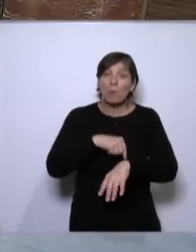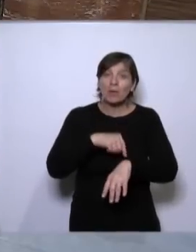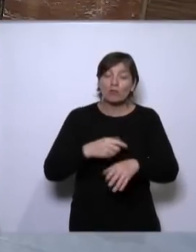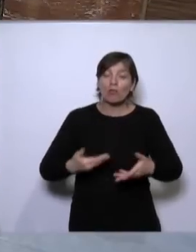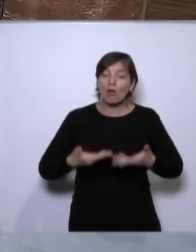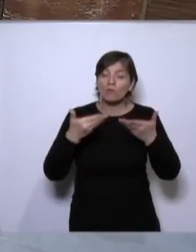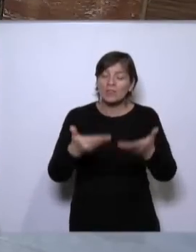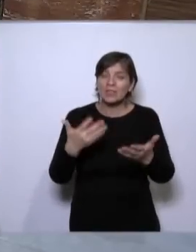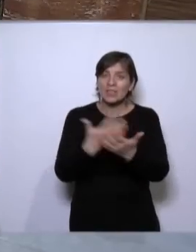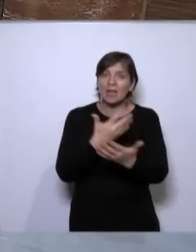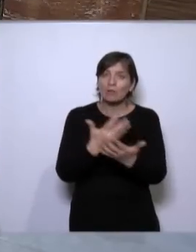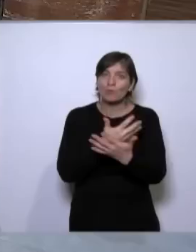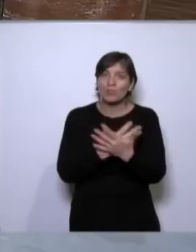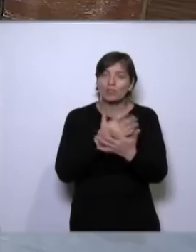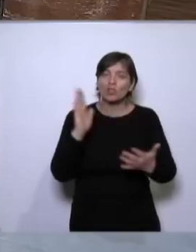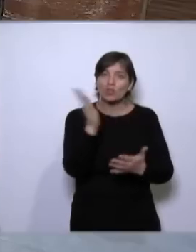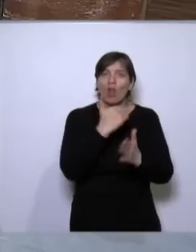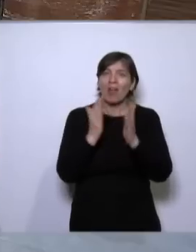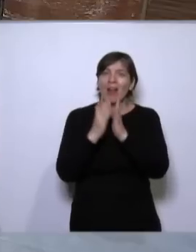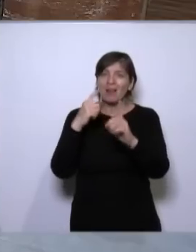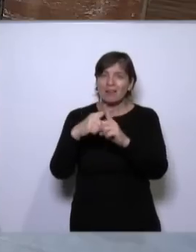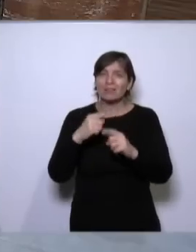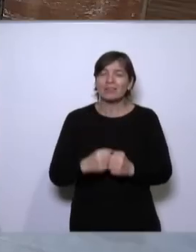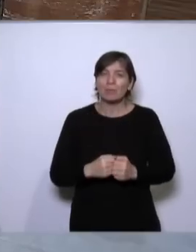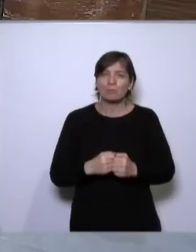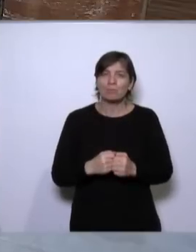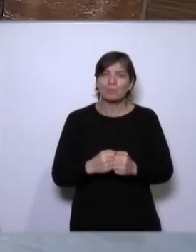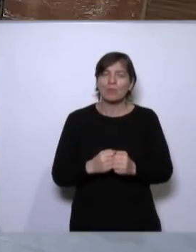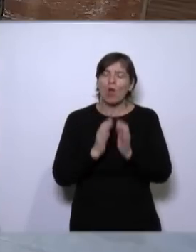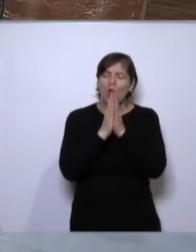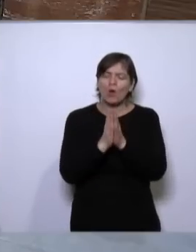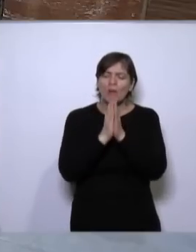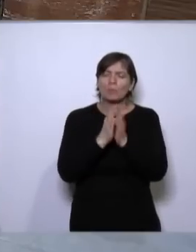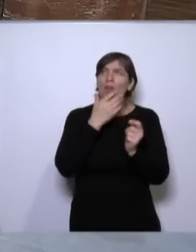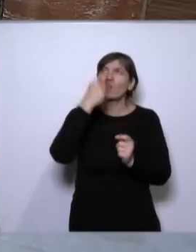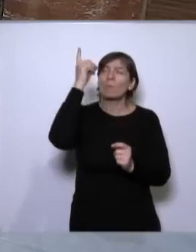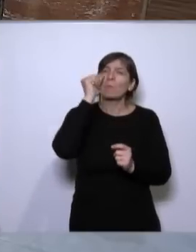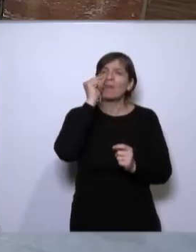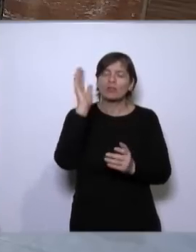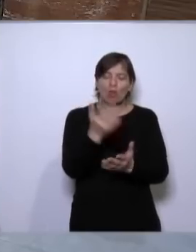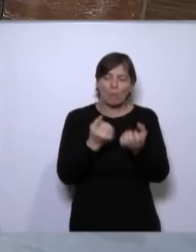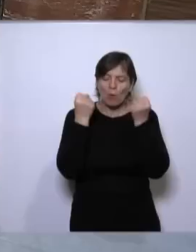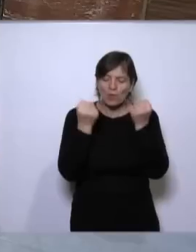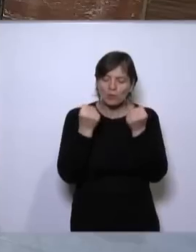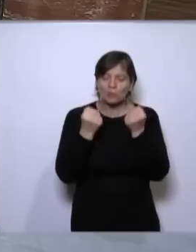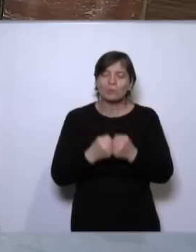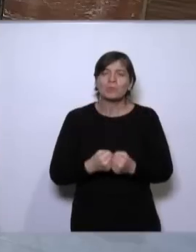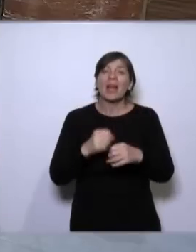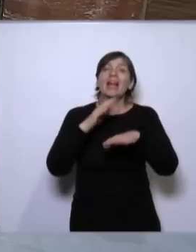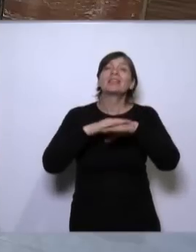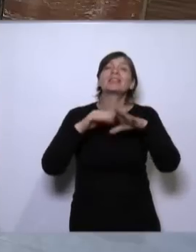De ofrecer el sacrificio de toda la Iglesia, oremos a Dios Padre